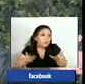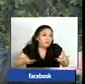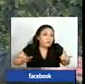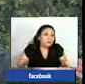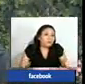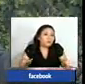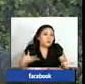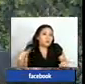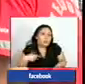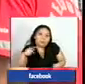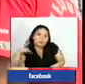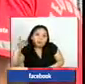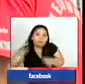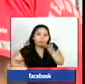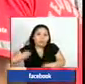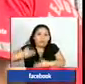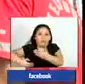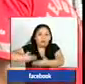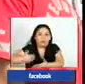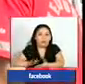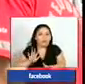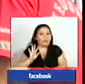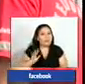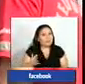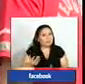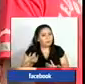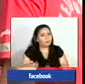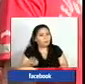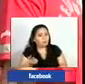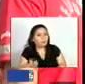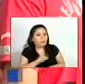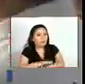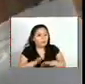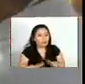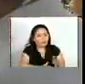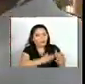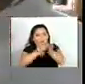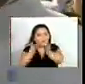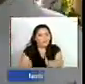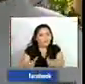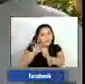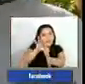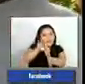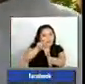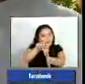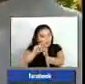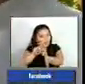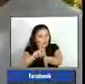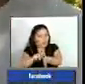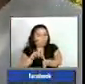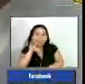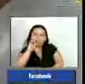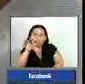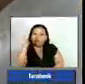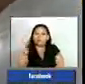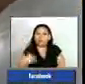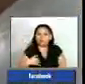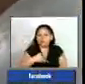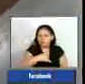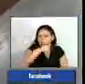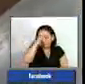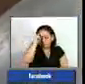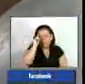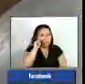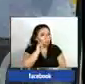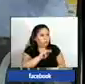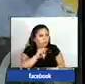nos vamos a los tribunales. A pocos días de culminar la primera fase del Plan de Reactivación Económica, el funcionario reconoció el trabajo de las